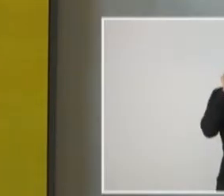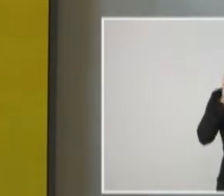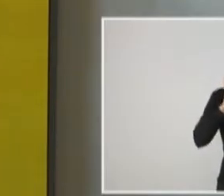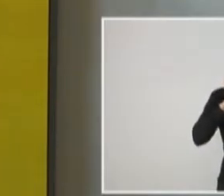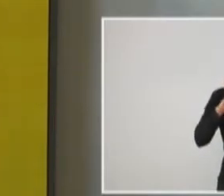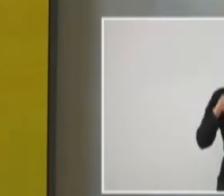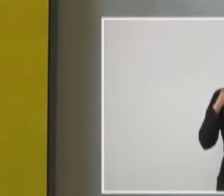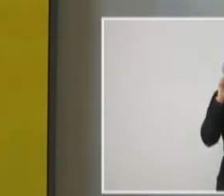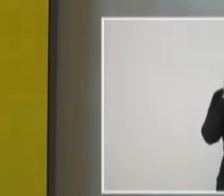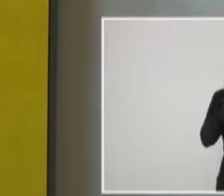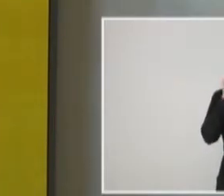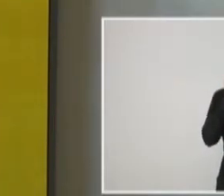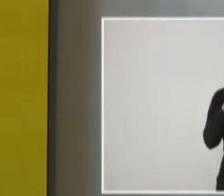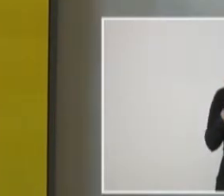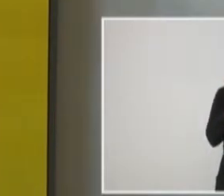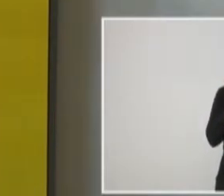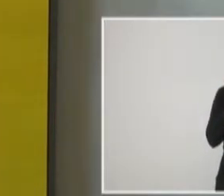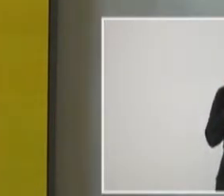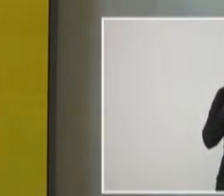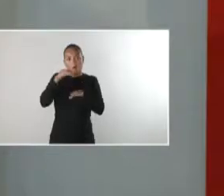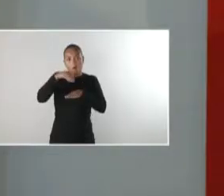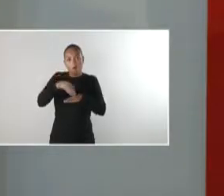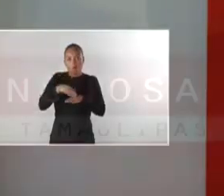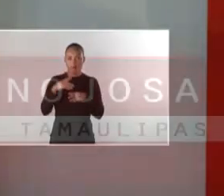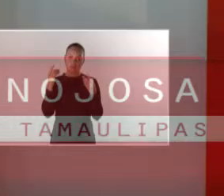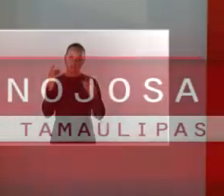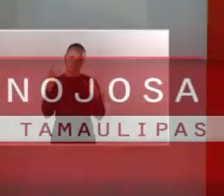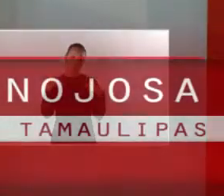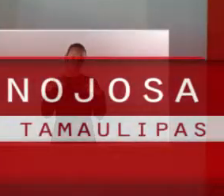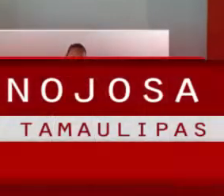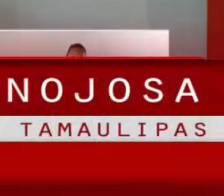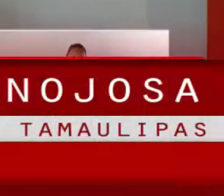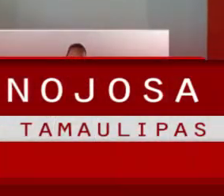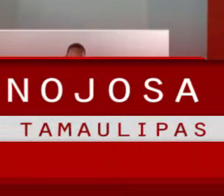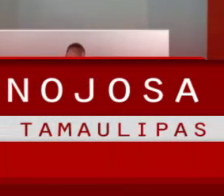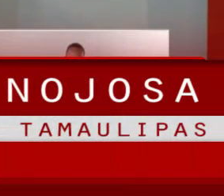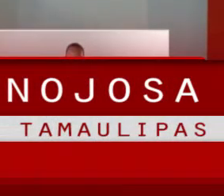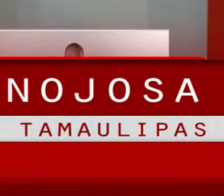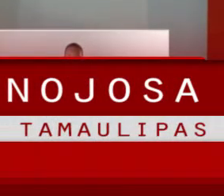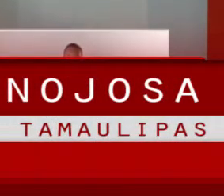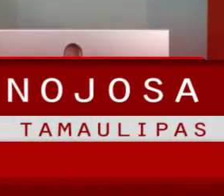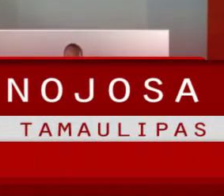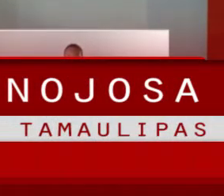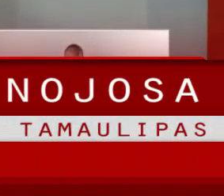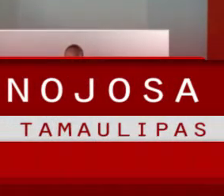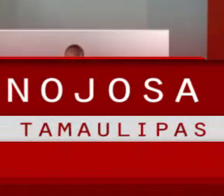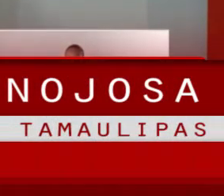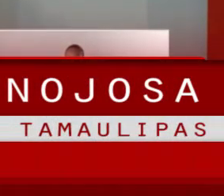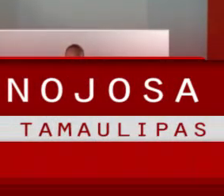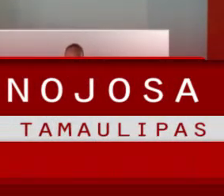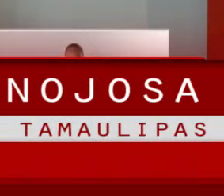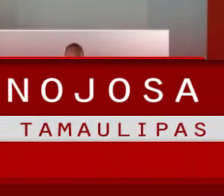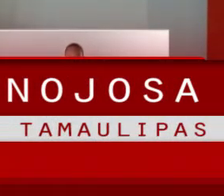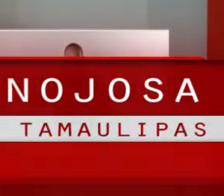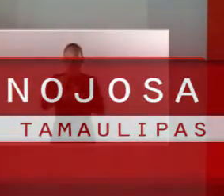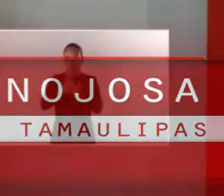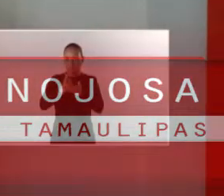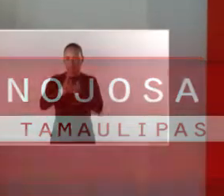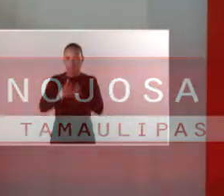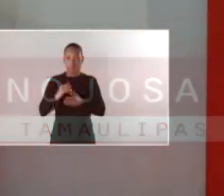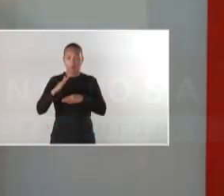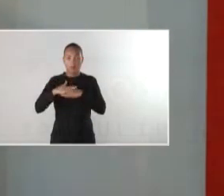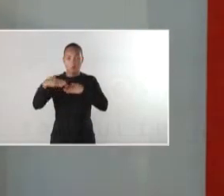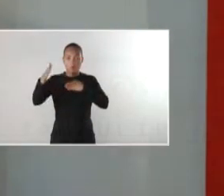tamaulipecos, eficaz y honesto. Esto le apuesto con todo a la participación ciudadana. Los próximos